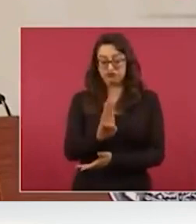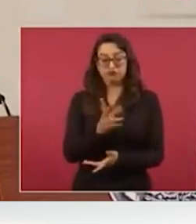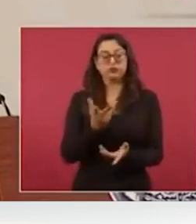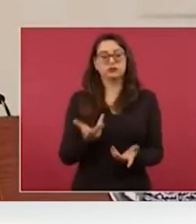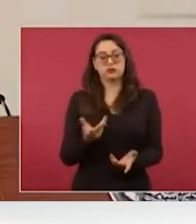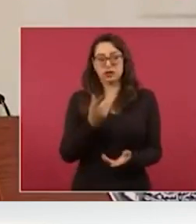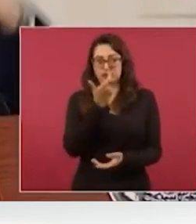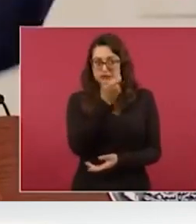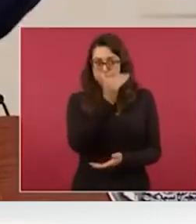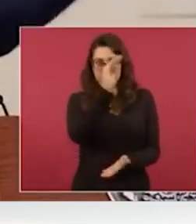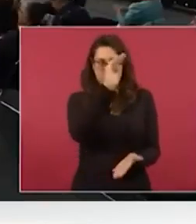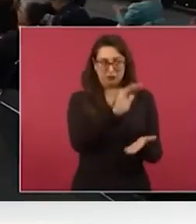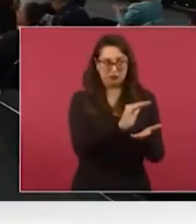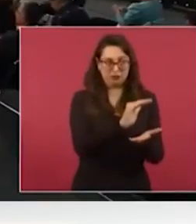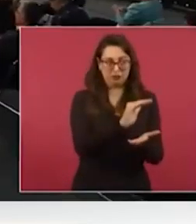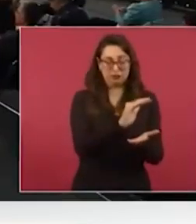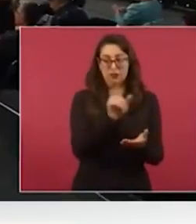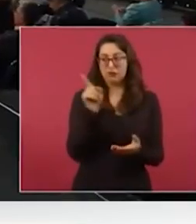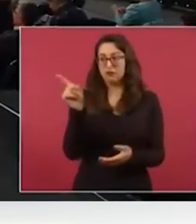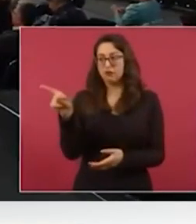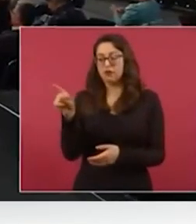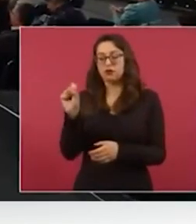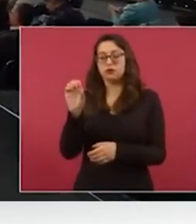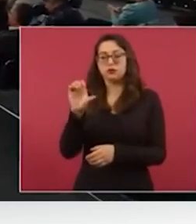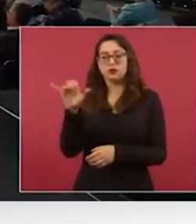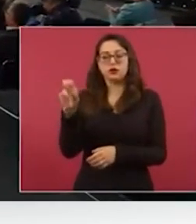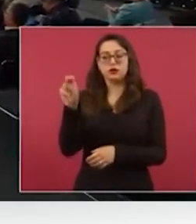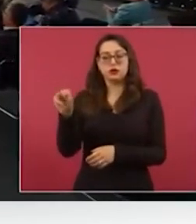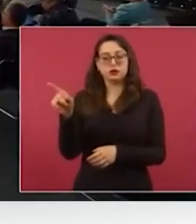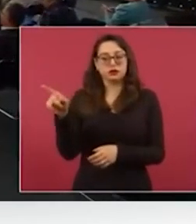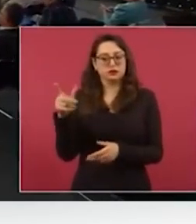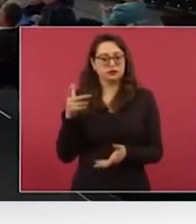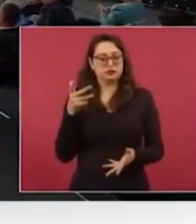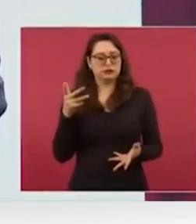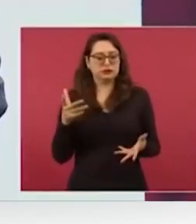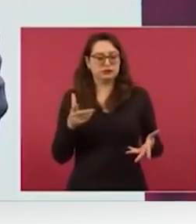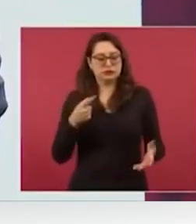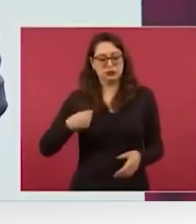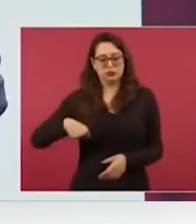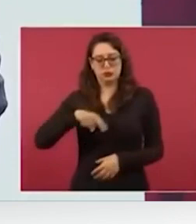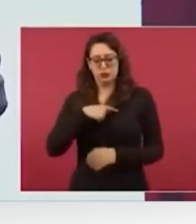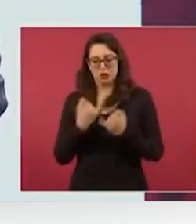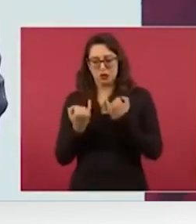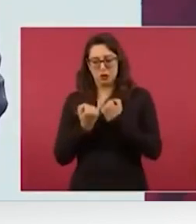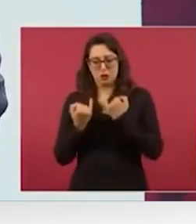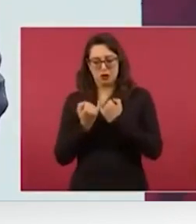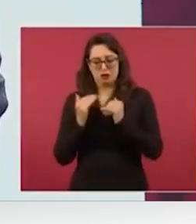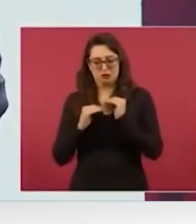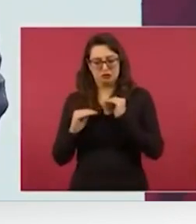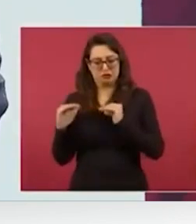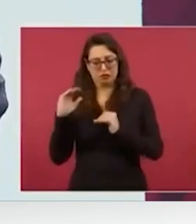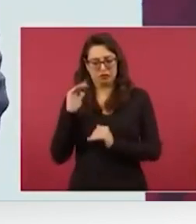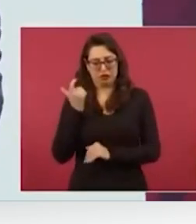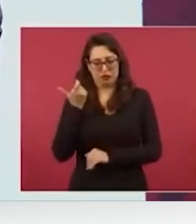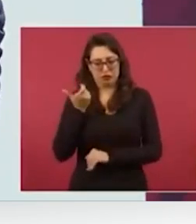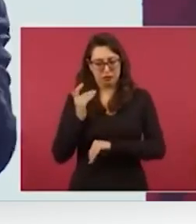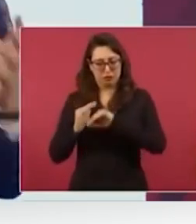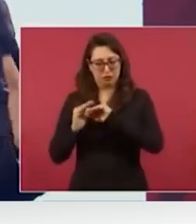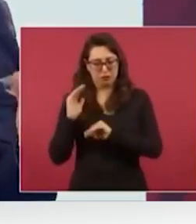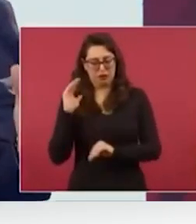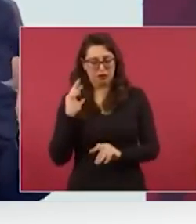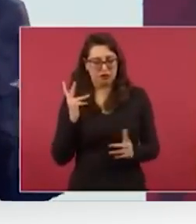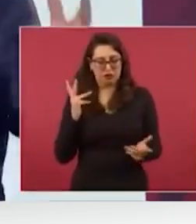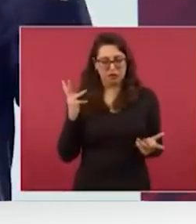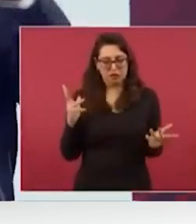ofensivos y muy majaderos. Dijo que su gobierno va a mantener una política de vecindad con el pueblo norteamericano, sin embargo, no se va a permitir